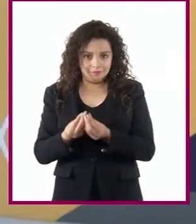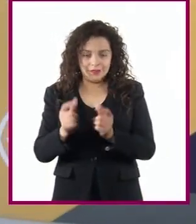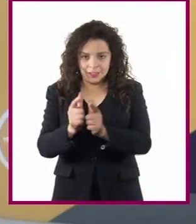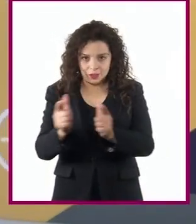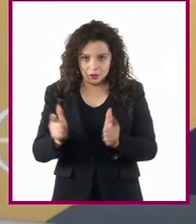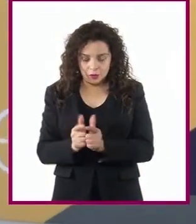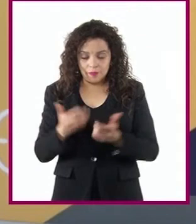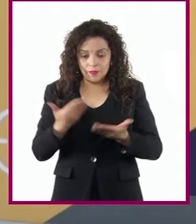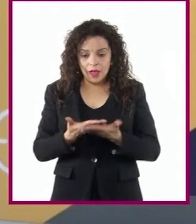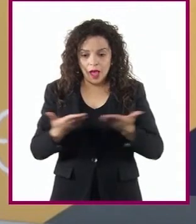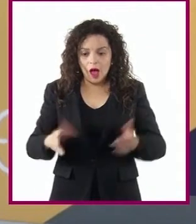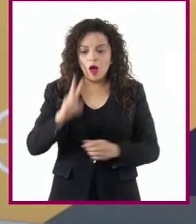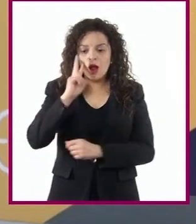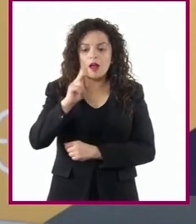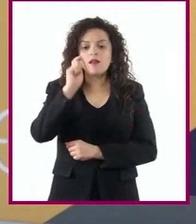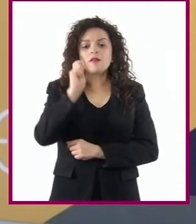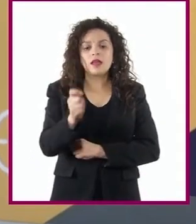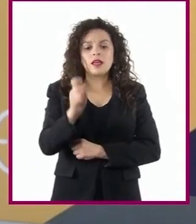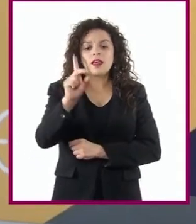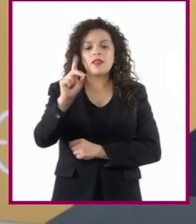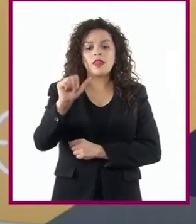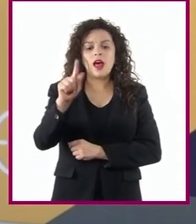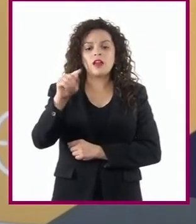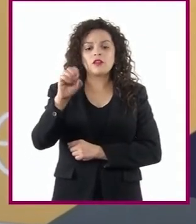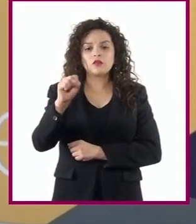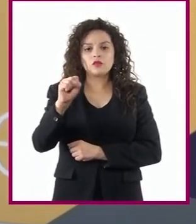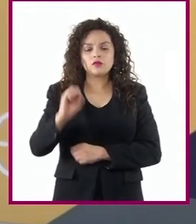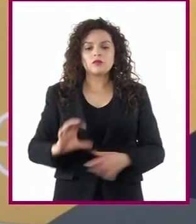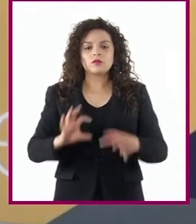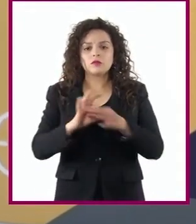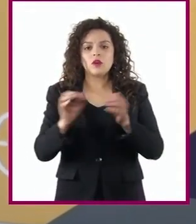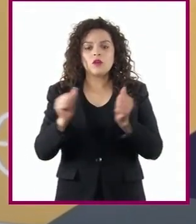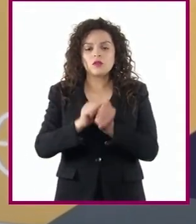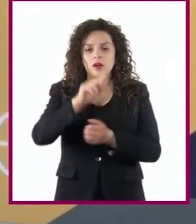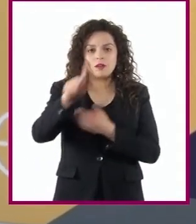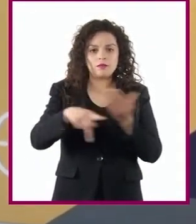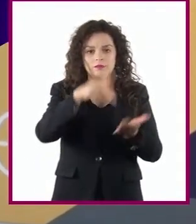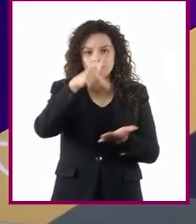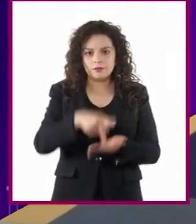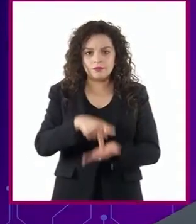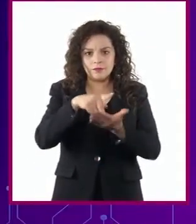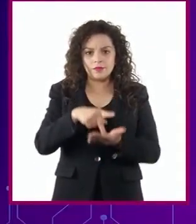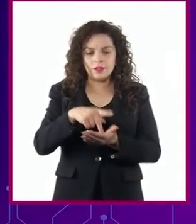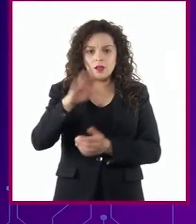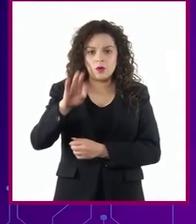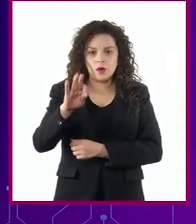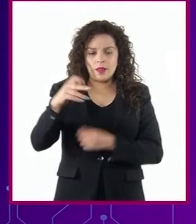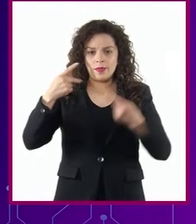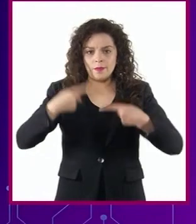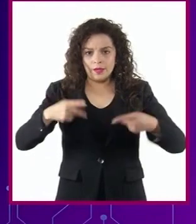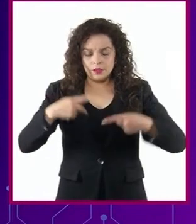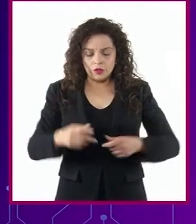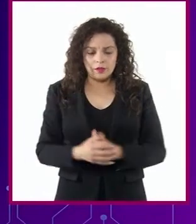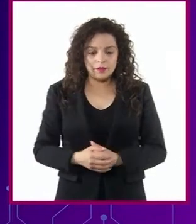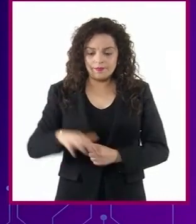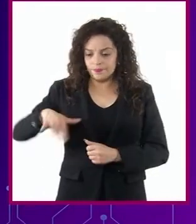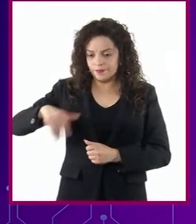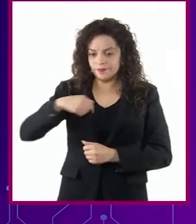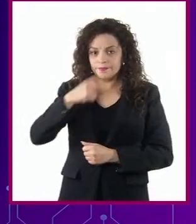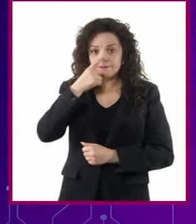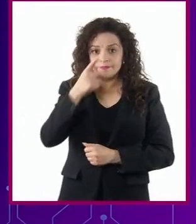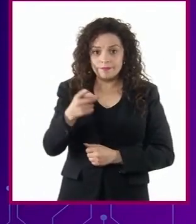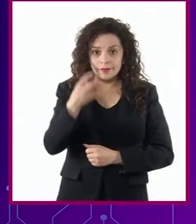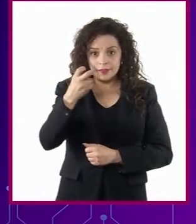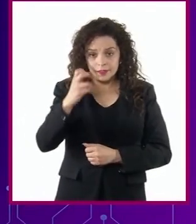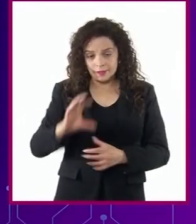datos que contiene el polígono de frecuencias respecto a los kilogramos de las 40 personas. De acuerdo a lo comentado